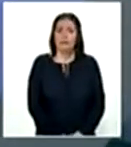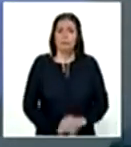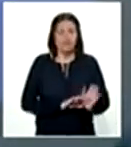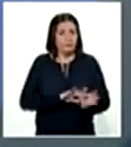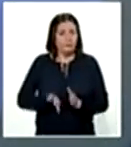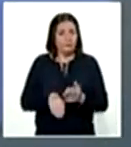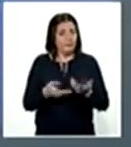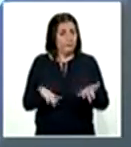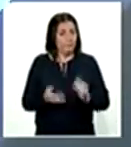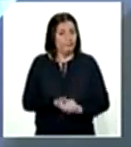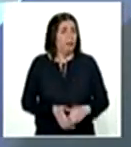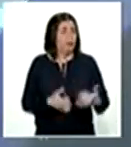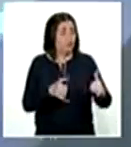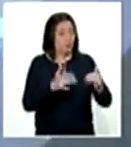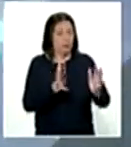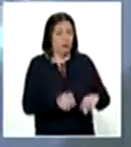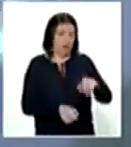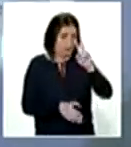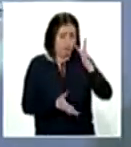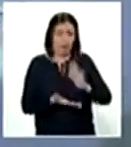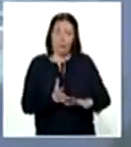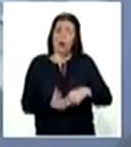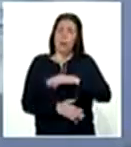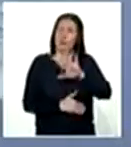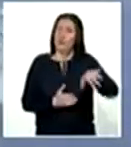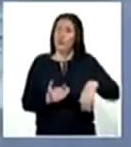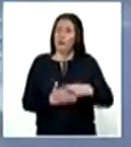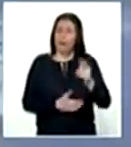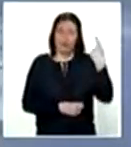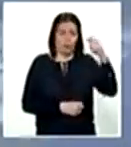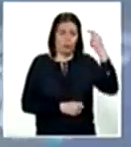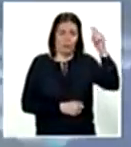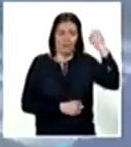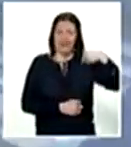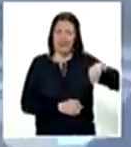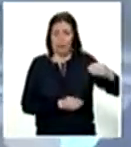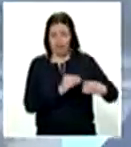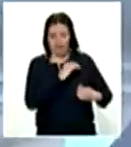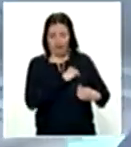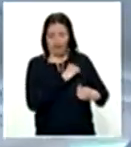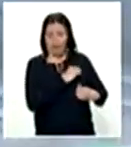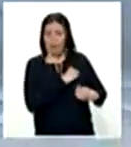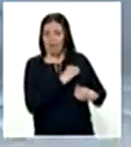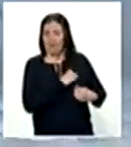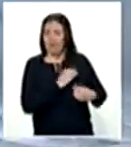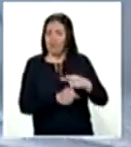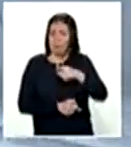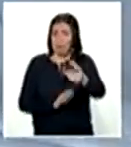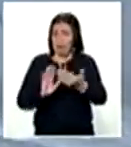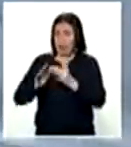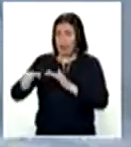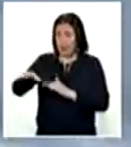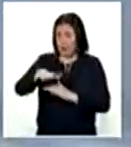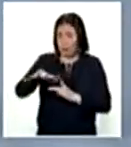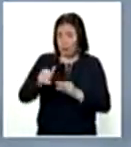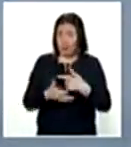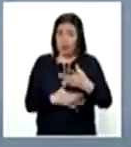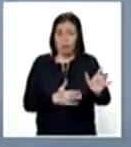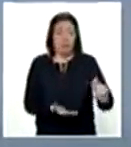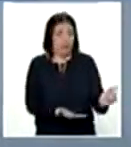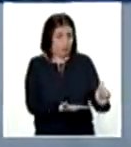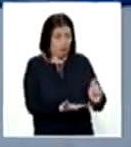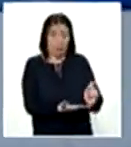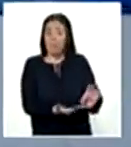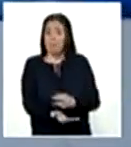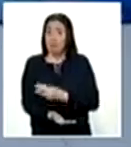Bien, y ese goleador peruano además está metido en el corazón de todos los trujillanos. De todo el Perú, yo creo, en general, ¿no? Pero de esa ciudad le ha dedicado una composición